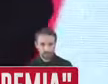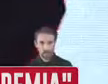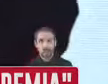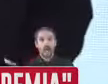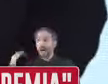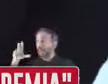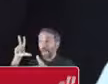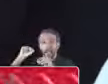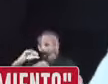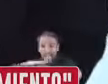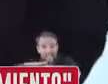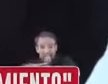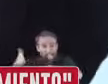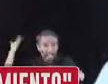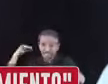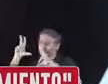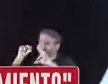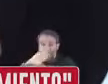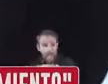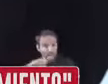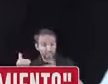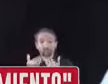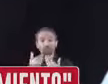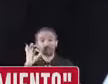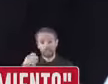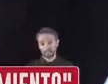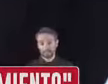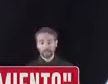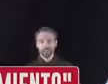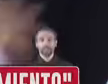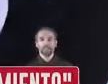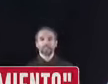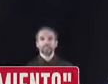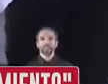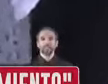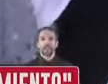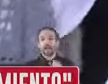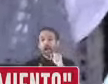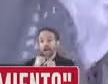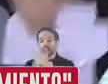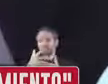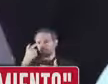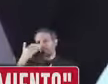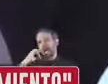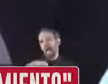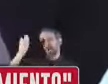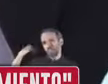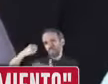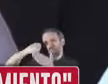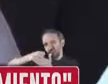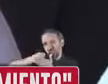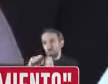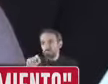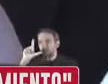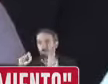no había nada nadie sabía nada hasta que finalmente promediando ya al final del año comenzaron a salir las